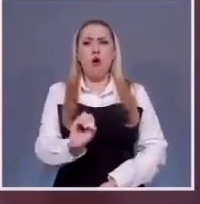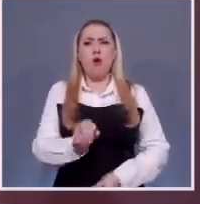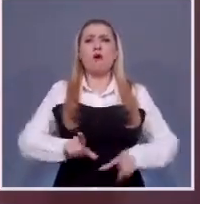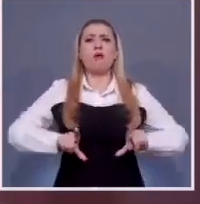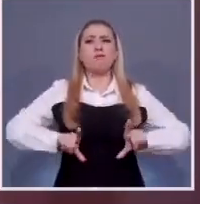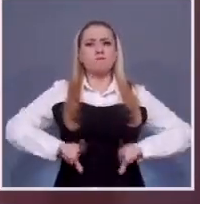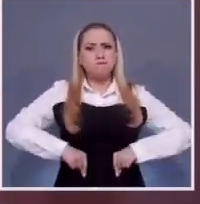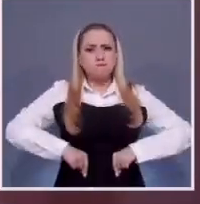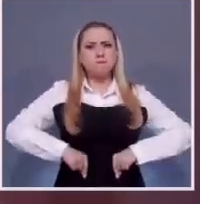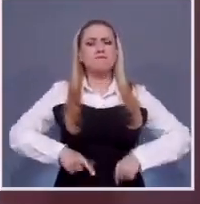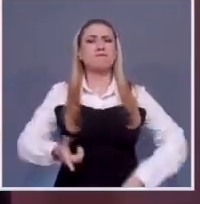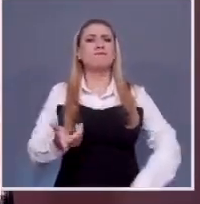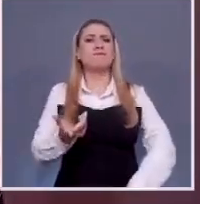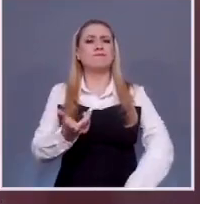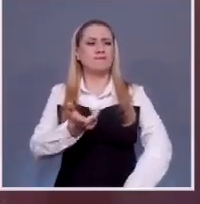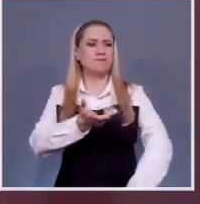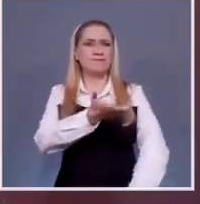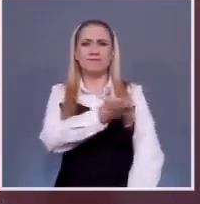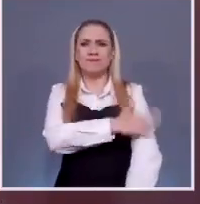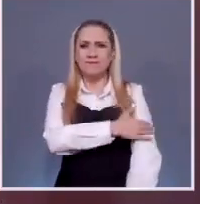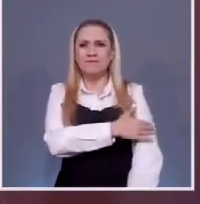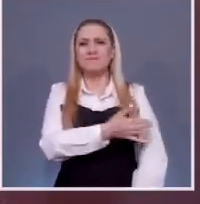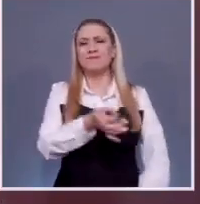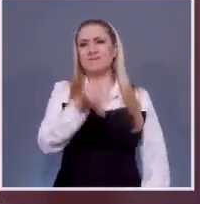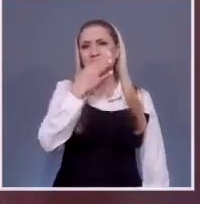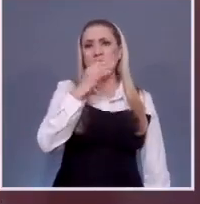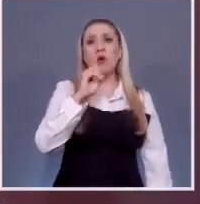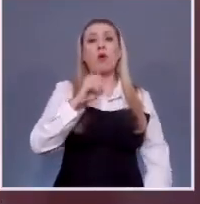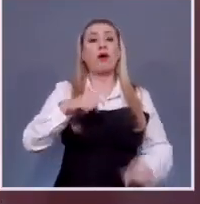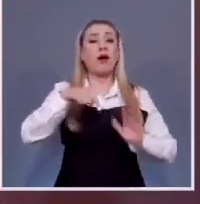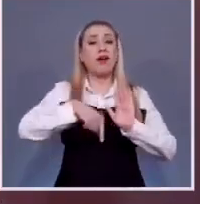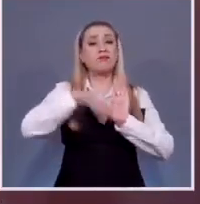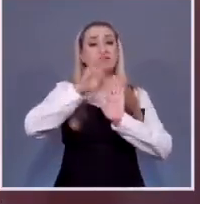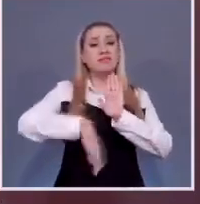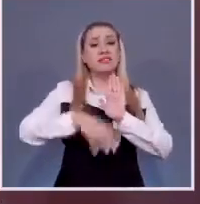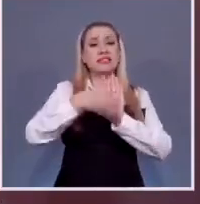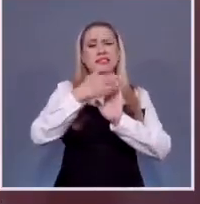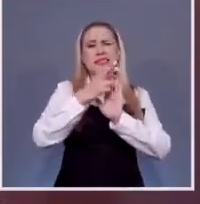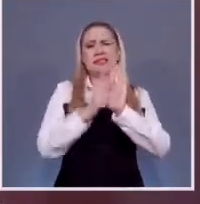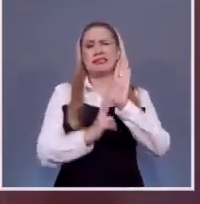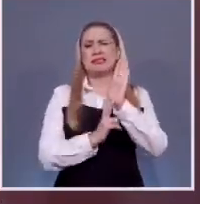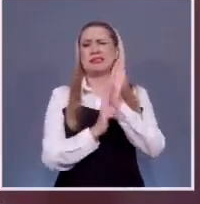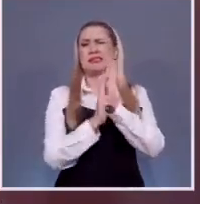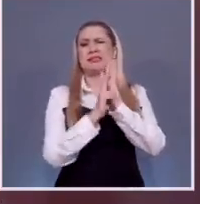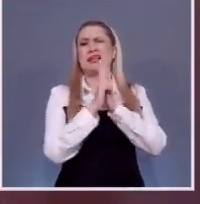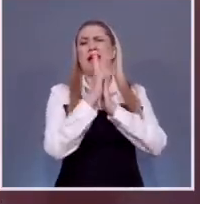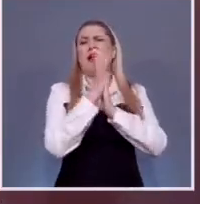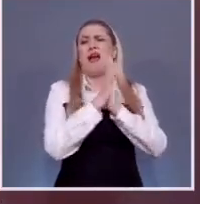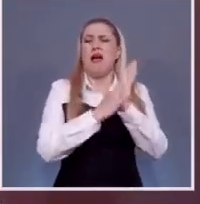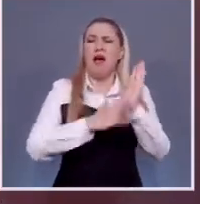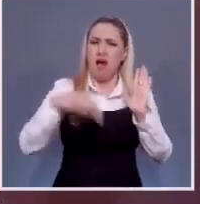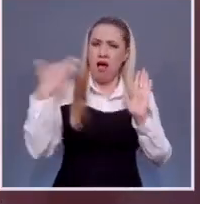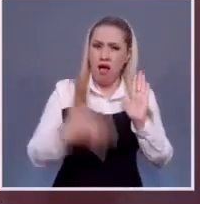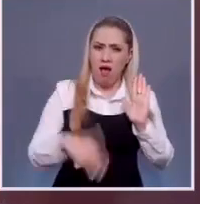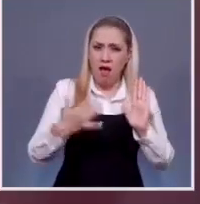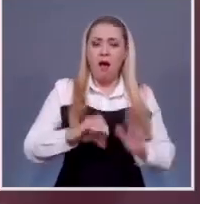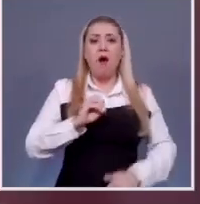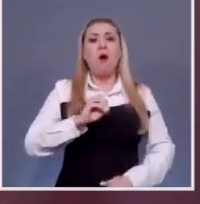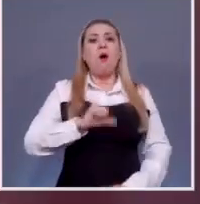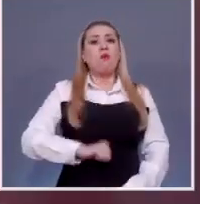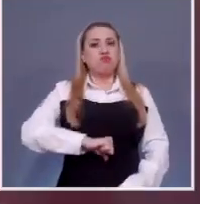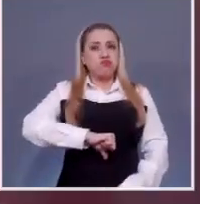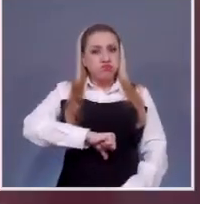o producirte un desgarro, o provocar una cesárea cuando no es necesaria. Cosas tan básicas como que te coloquen o que